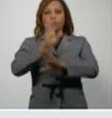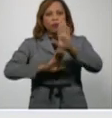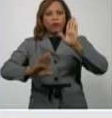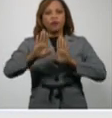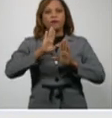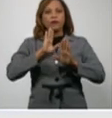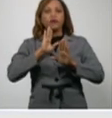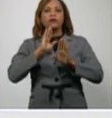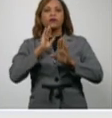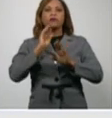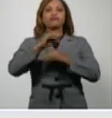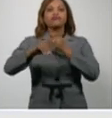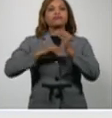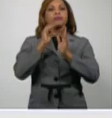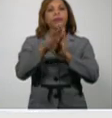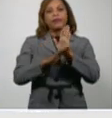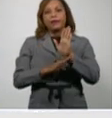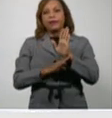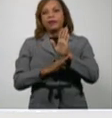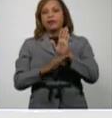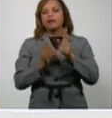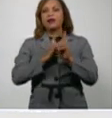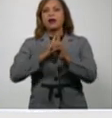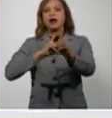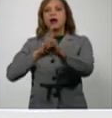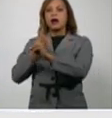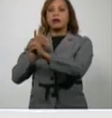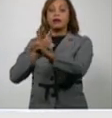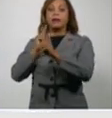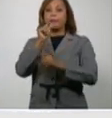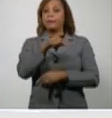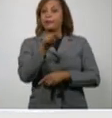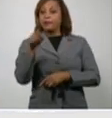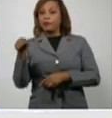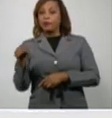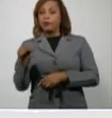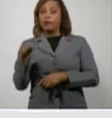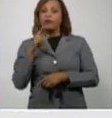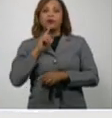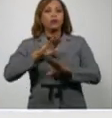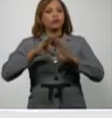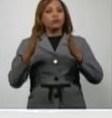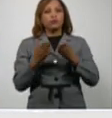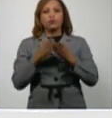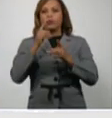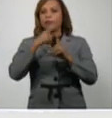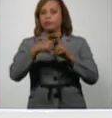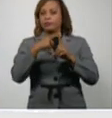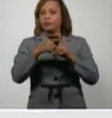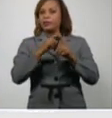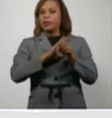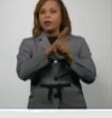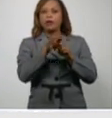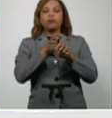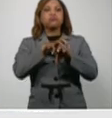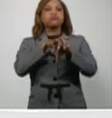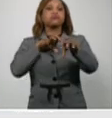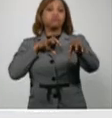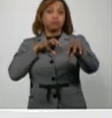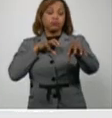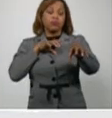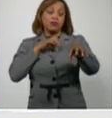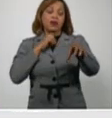medidas, aíslan contactos, aíslan todo el personal que pueda tener alguna relación con casos